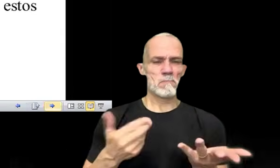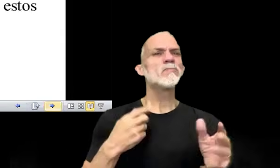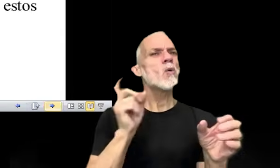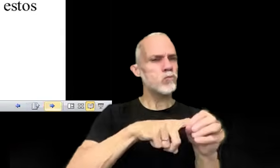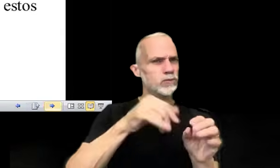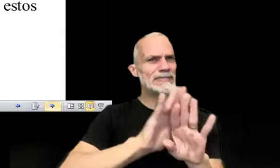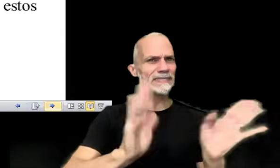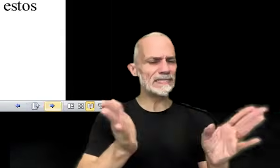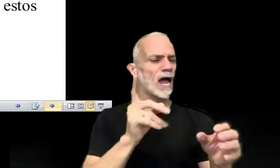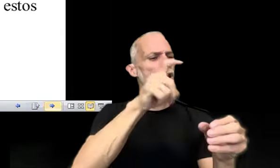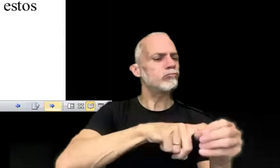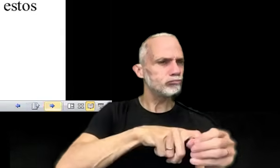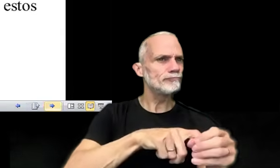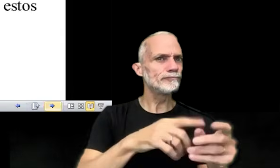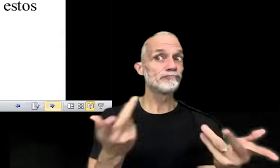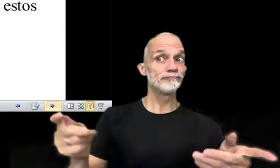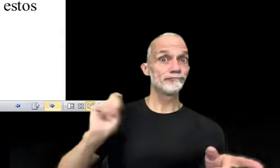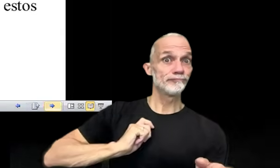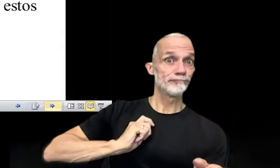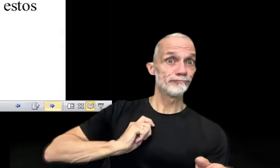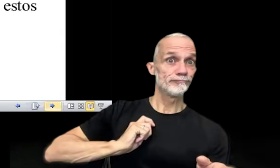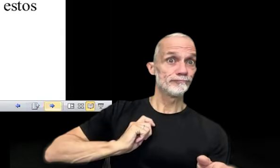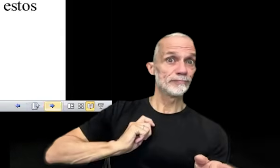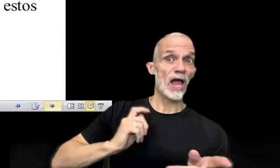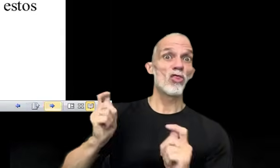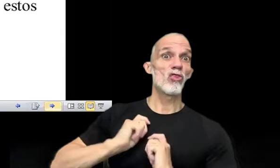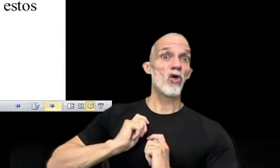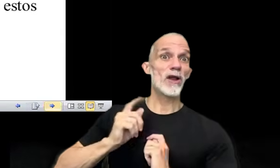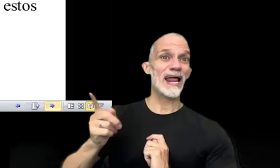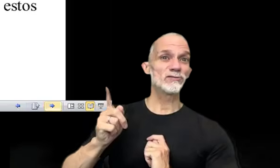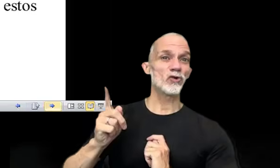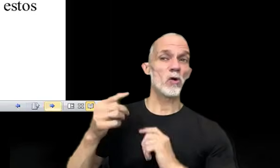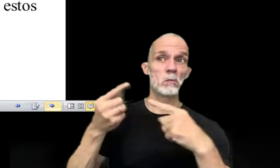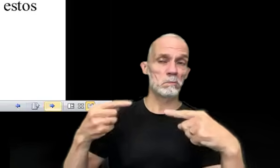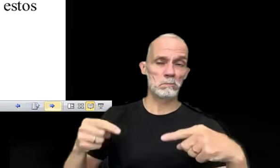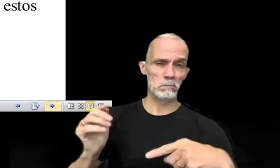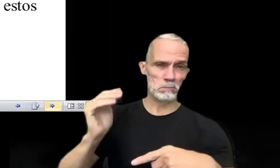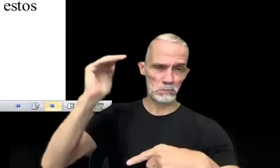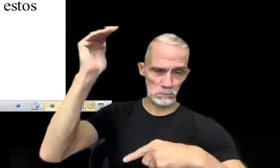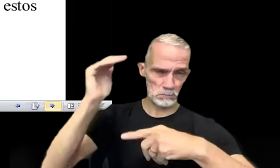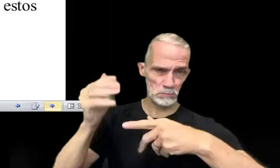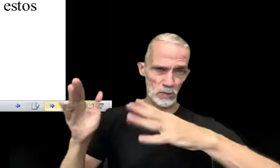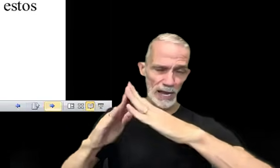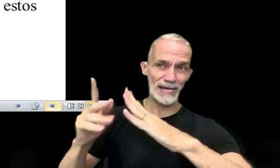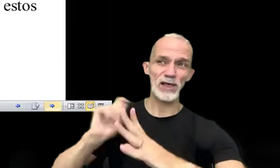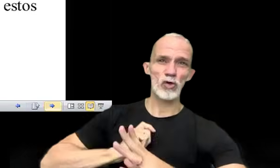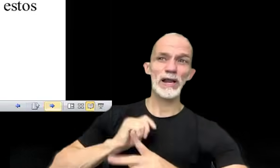que adhirió a REI BP se le dona, ¿sí?, un bien?